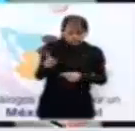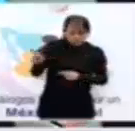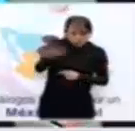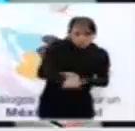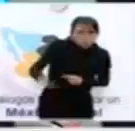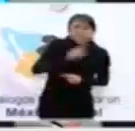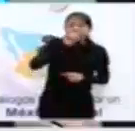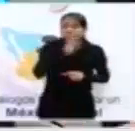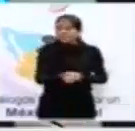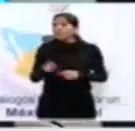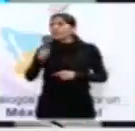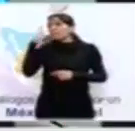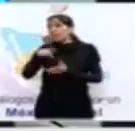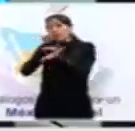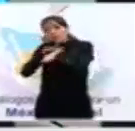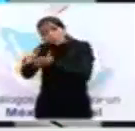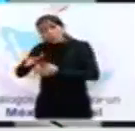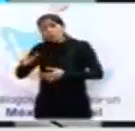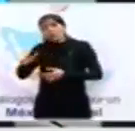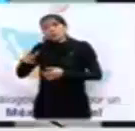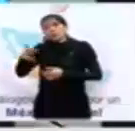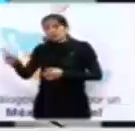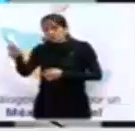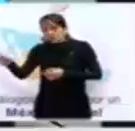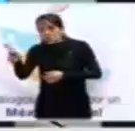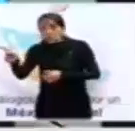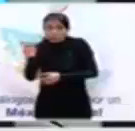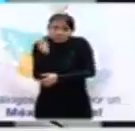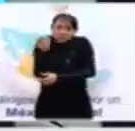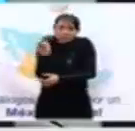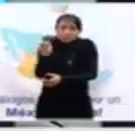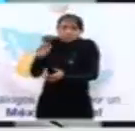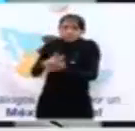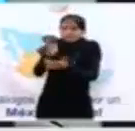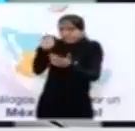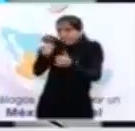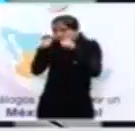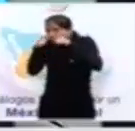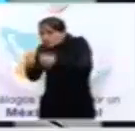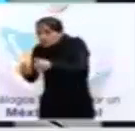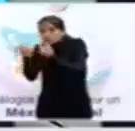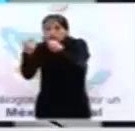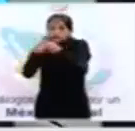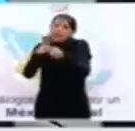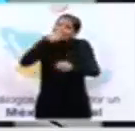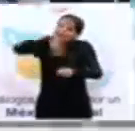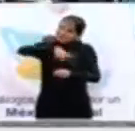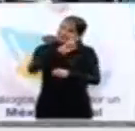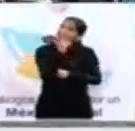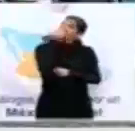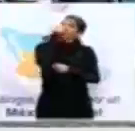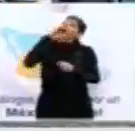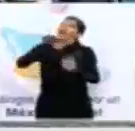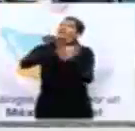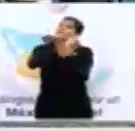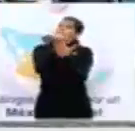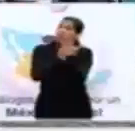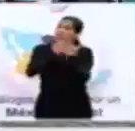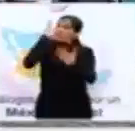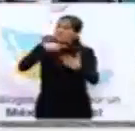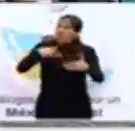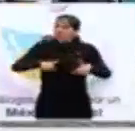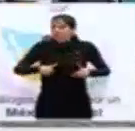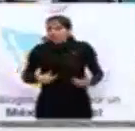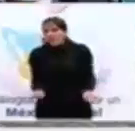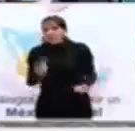desarrollo asistencial, porque es una política social. Acuérdense ustedes que tenemos un programa contra el hambre, que pareciera que el gobierno